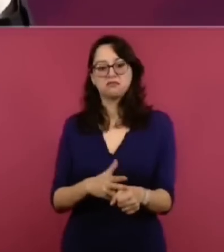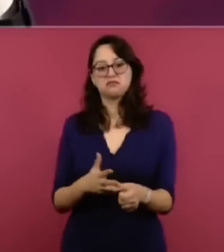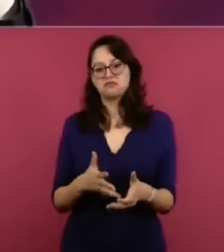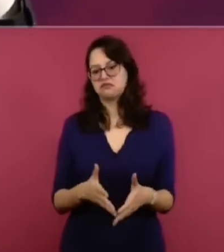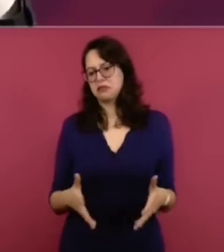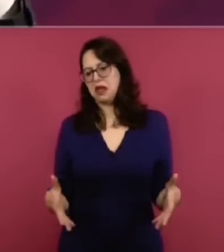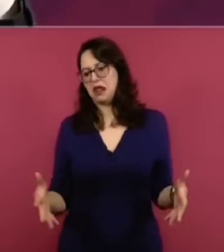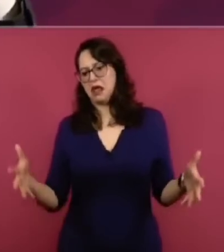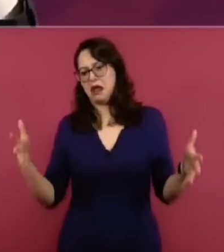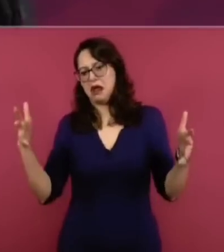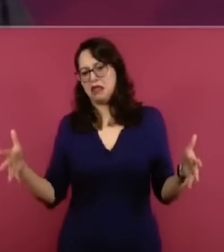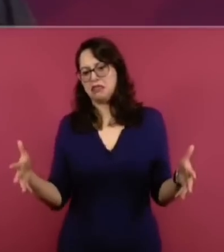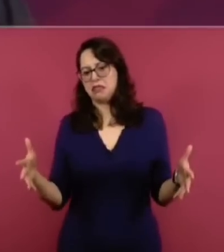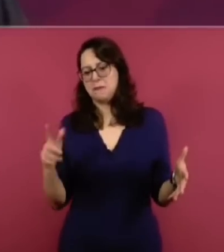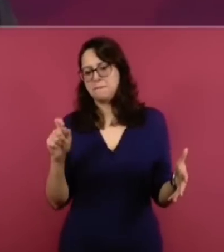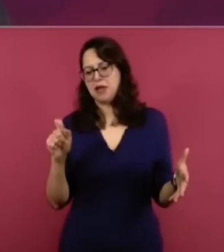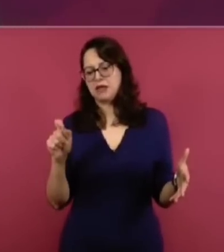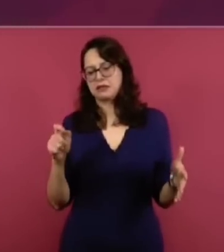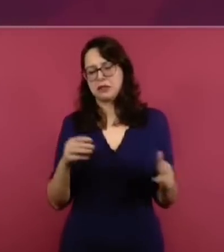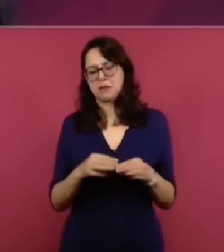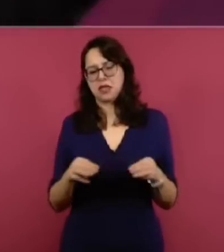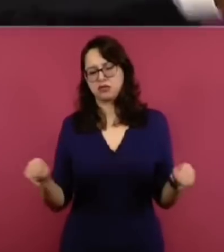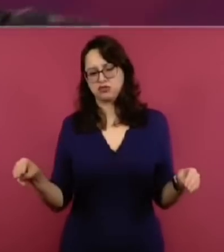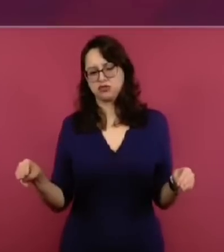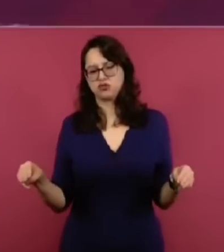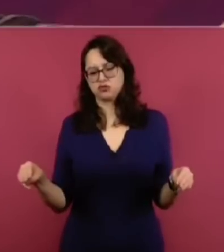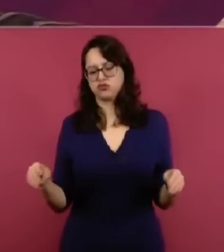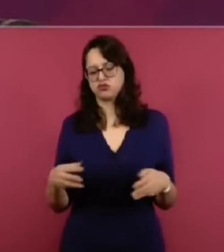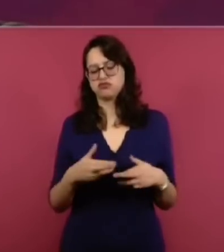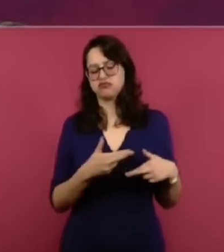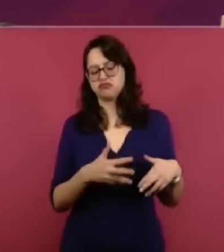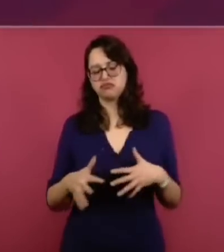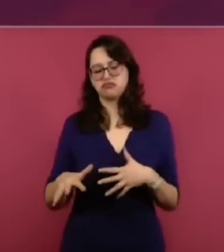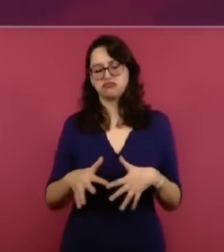Met Y ayer